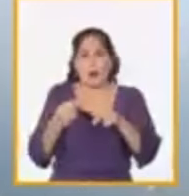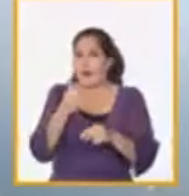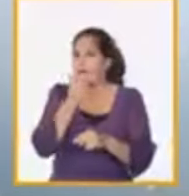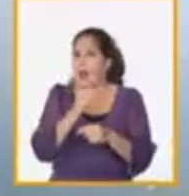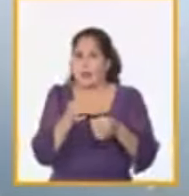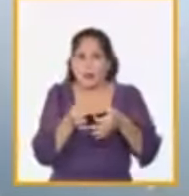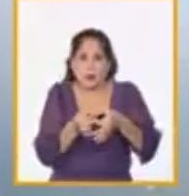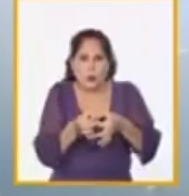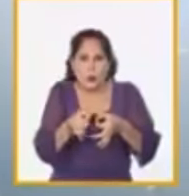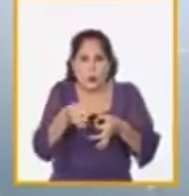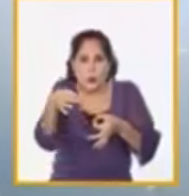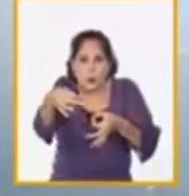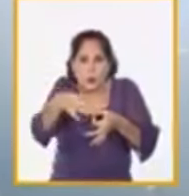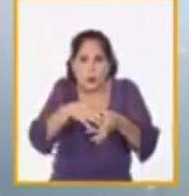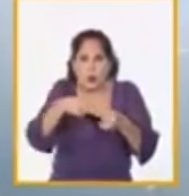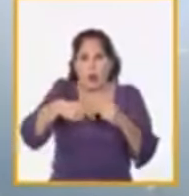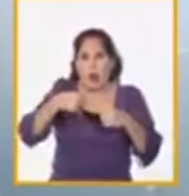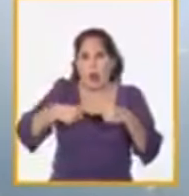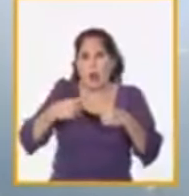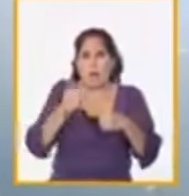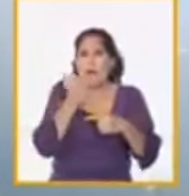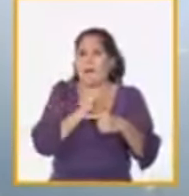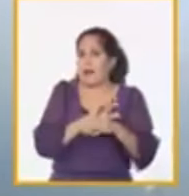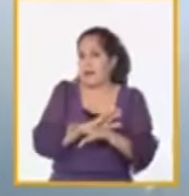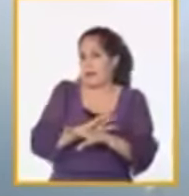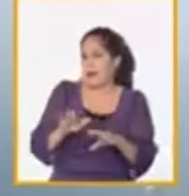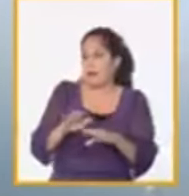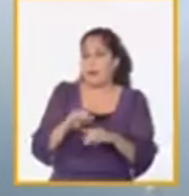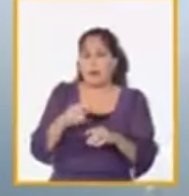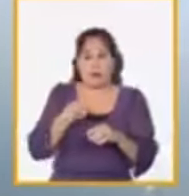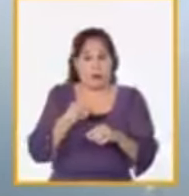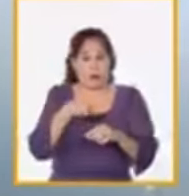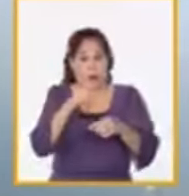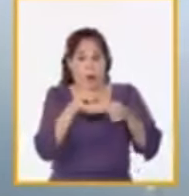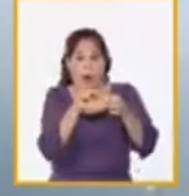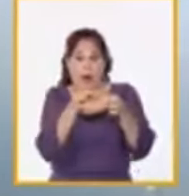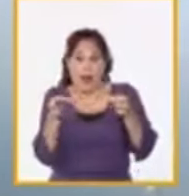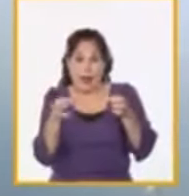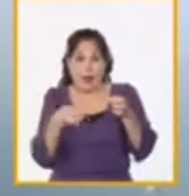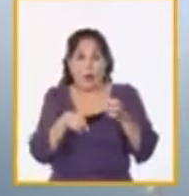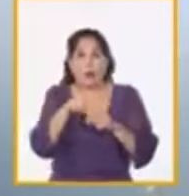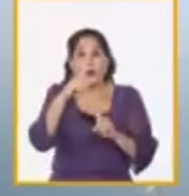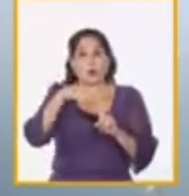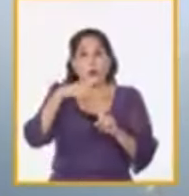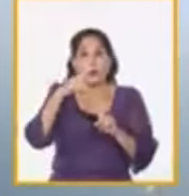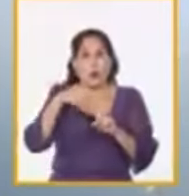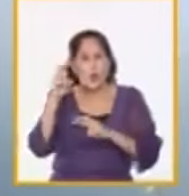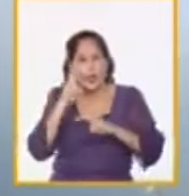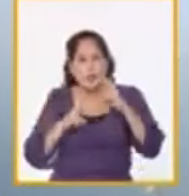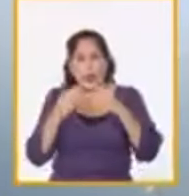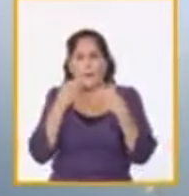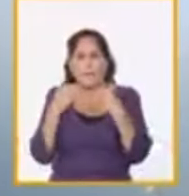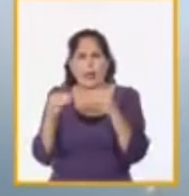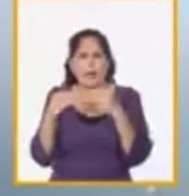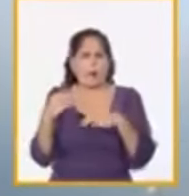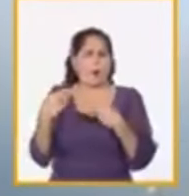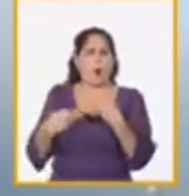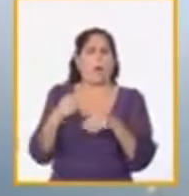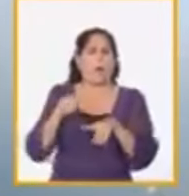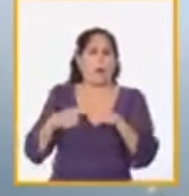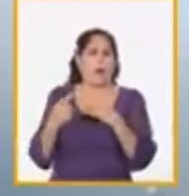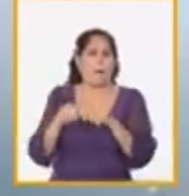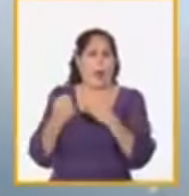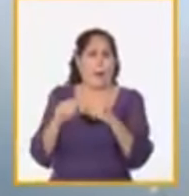Entre todos hicimos un equipo de trabajo, mandamos el eje a Sinor Las Tunas a hacer un estudio metalográfico para ver las causas